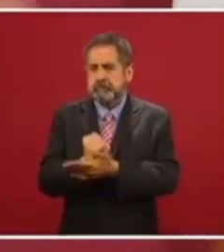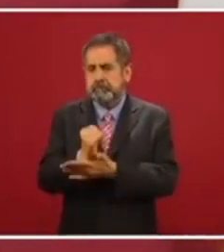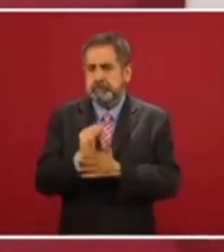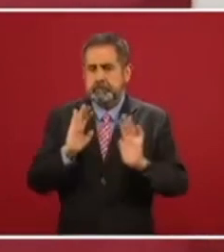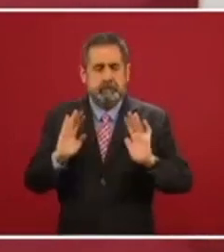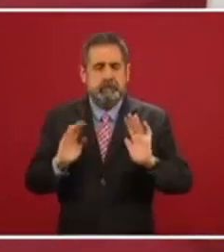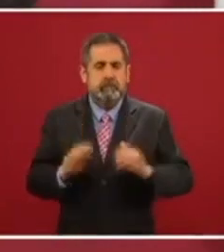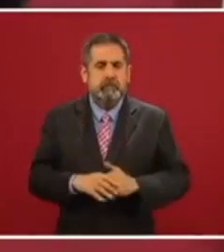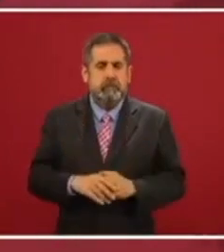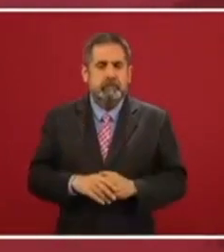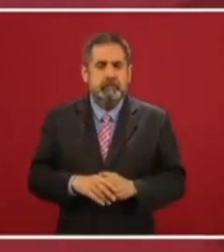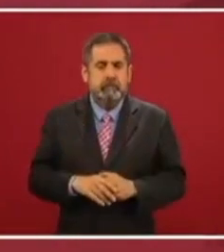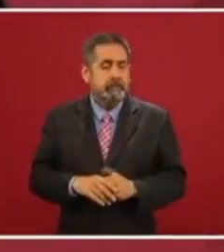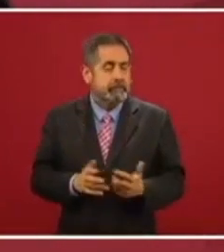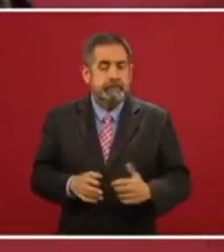Porque luego,